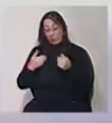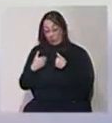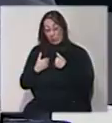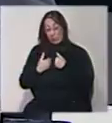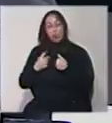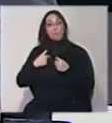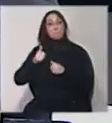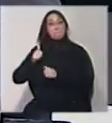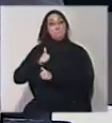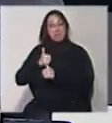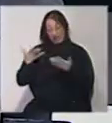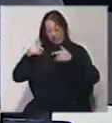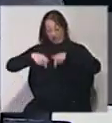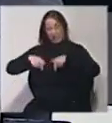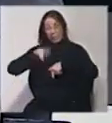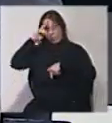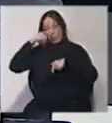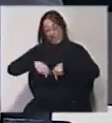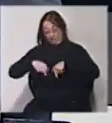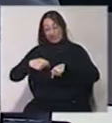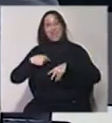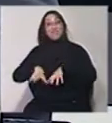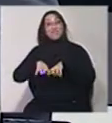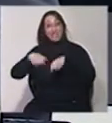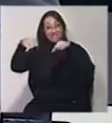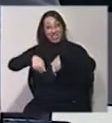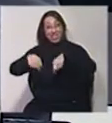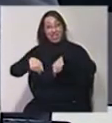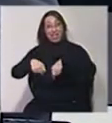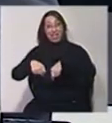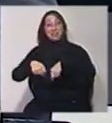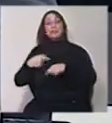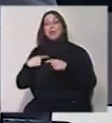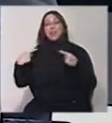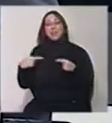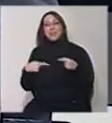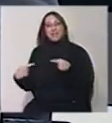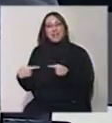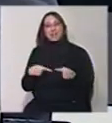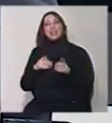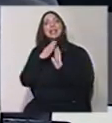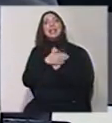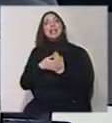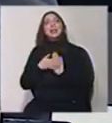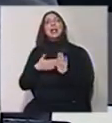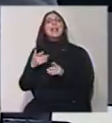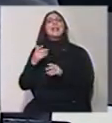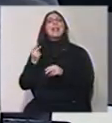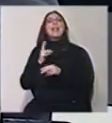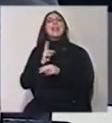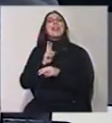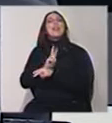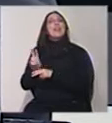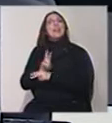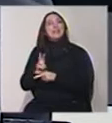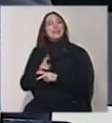los que a mí me importan, los militares del país donde vivimos, nosotros debatimos en el debate nacional de defensa durante